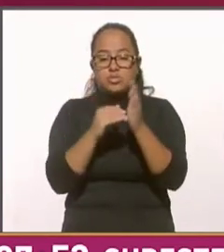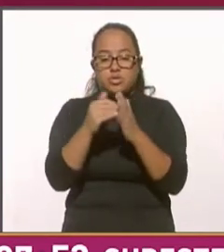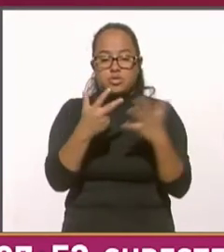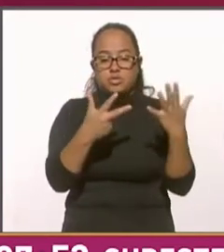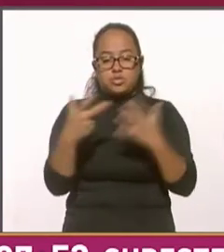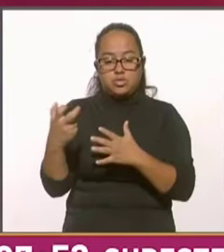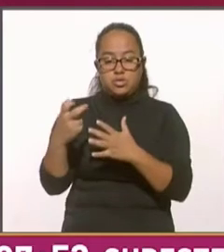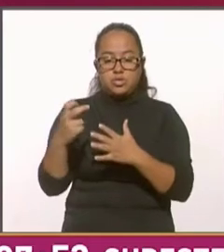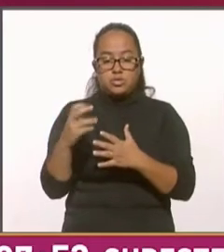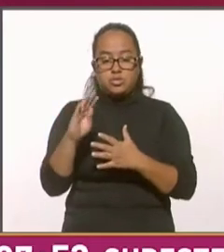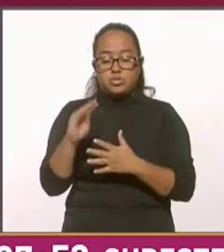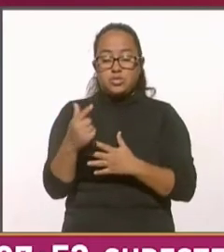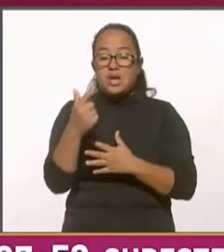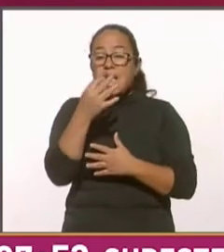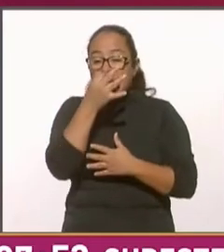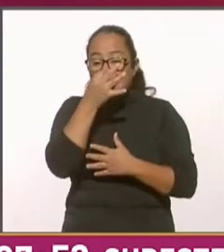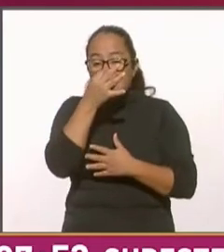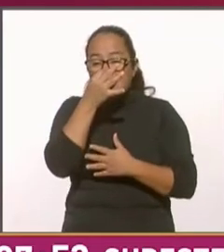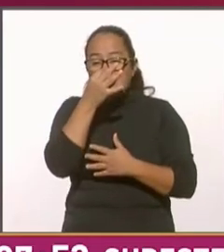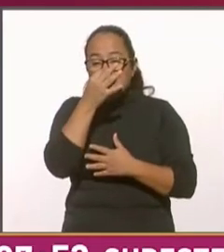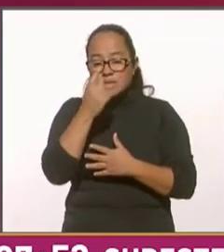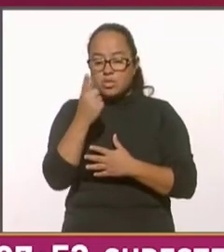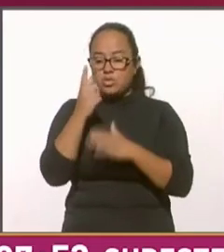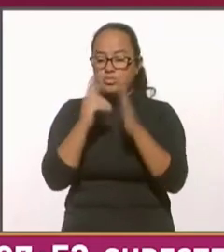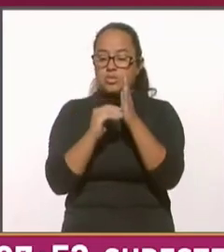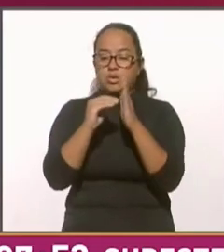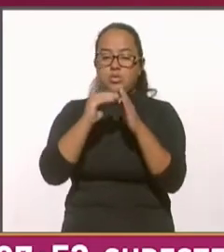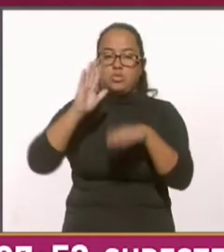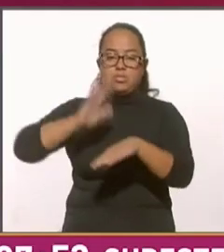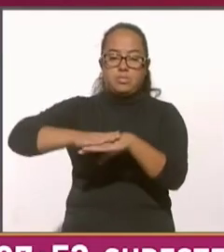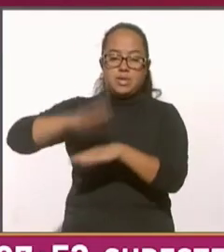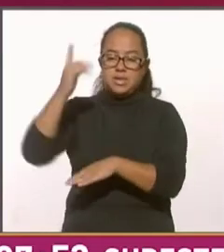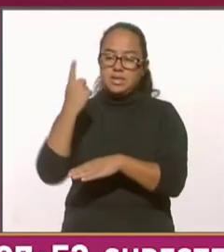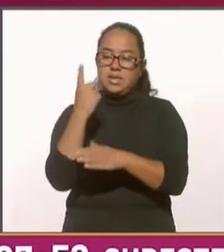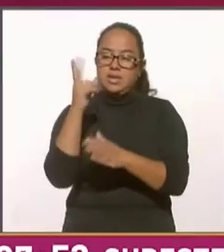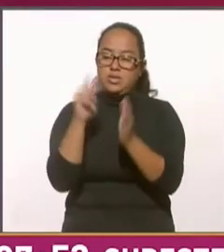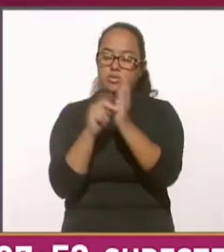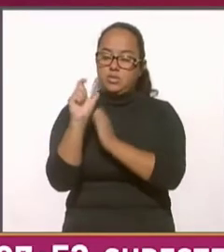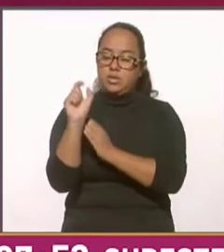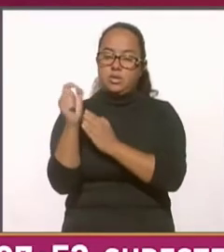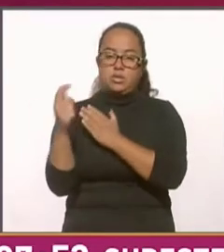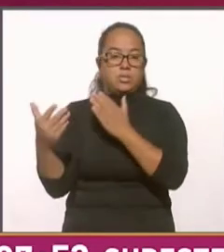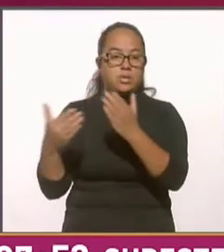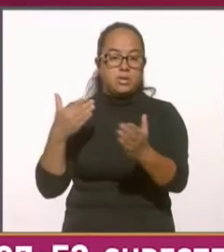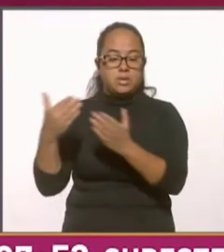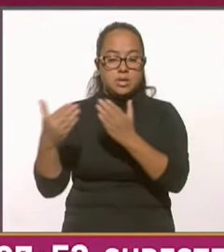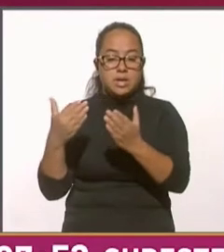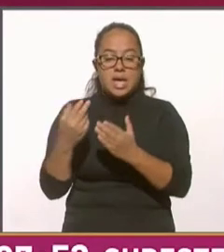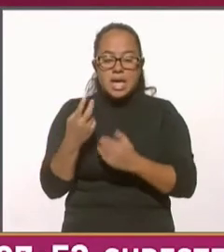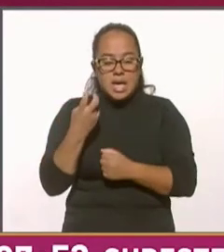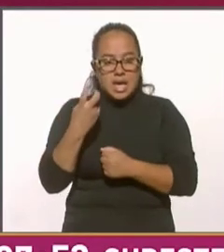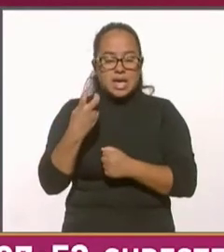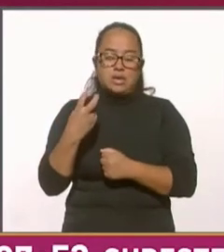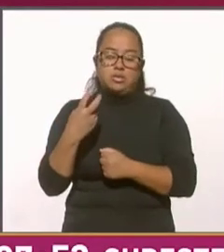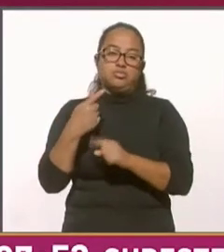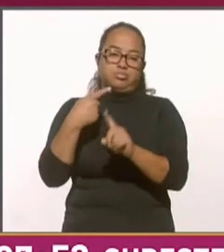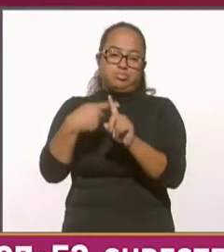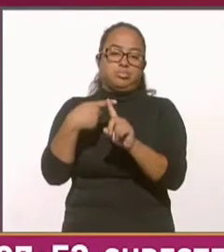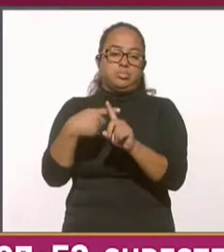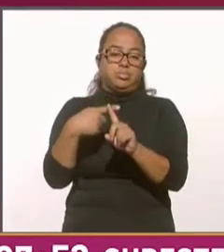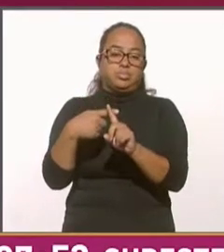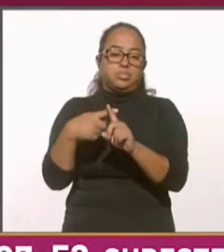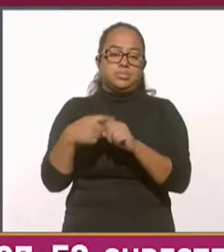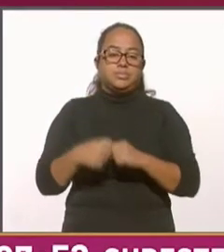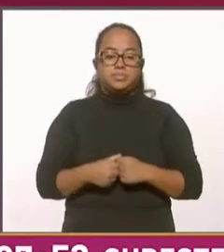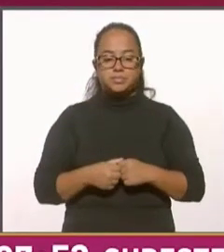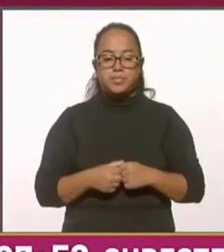2,897, casi 1 millón por arriba de lo que fue el 20. Ese es como el primer dato positivo. Y